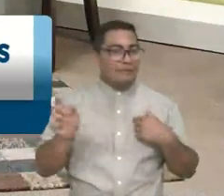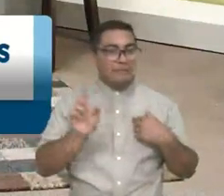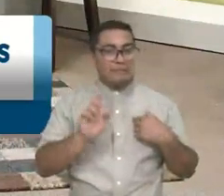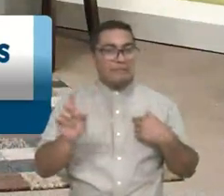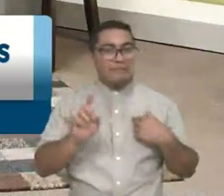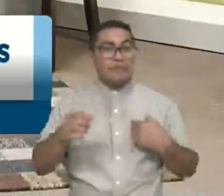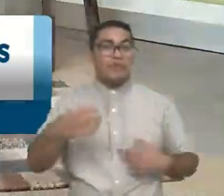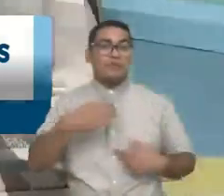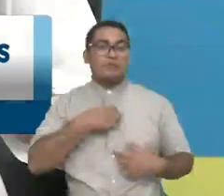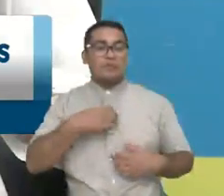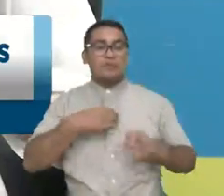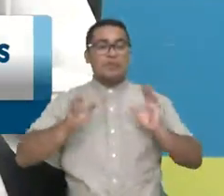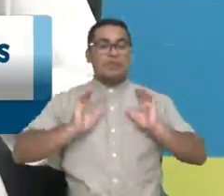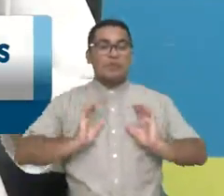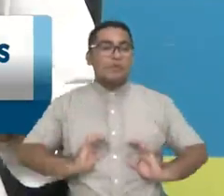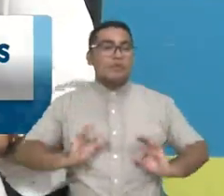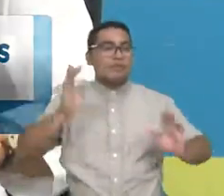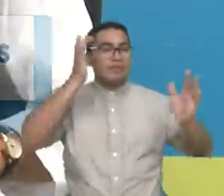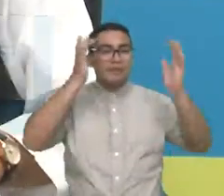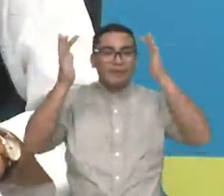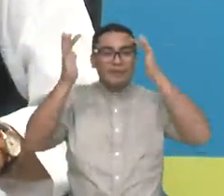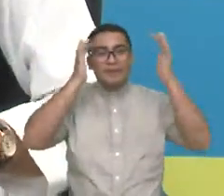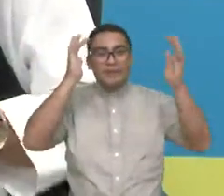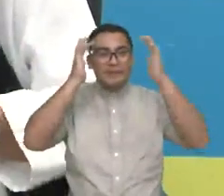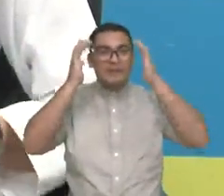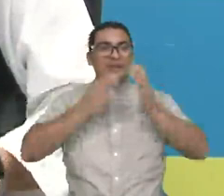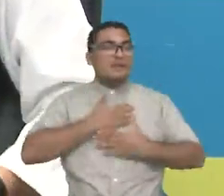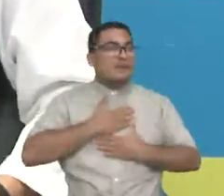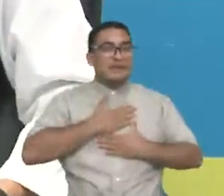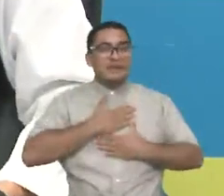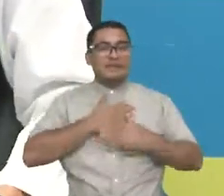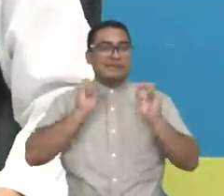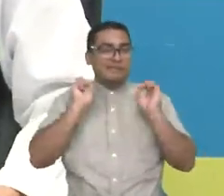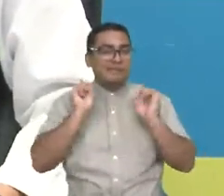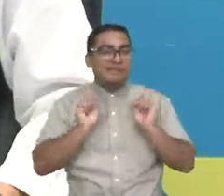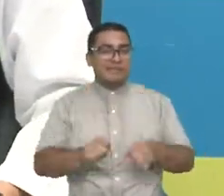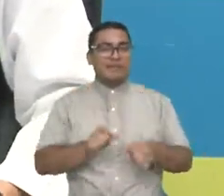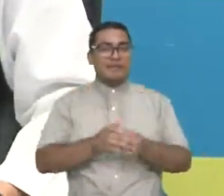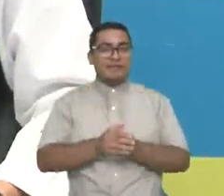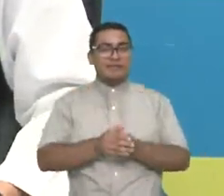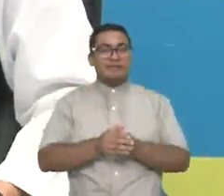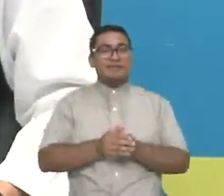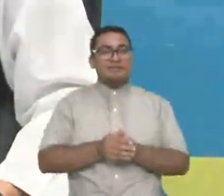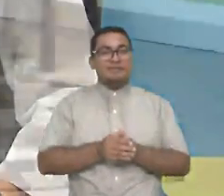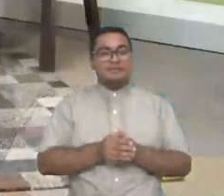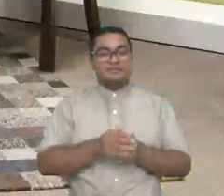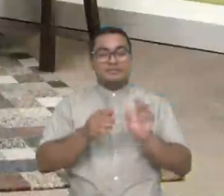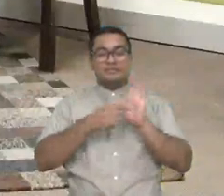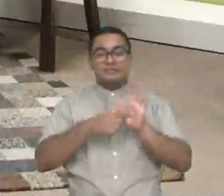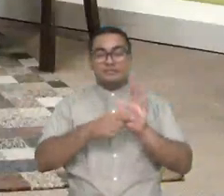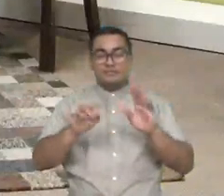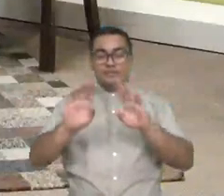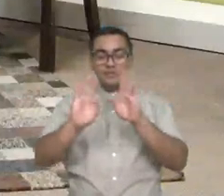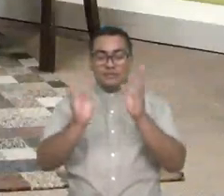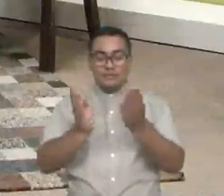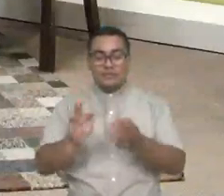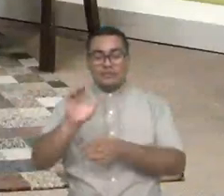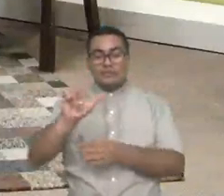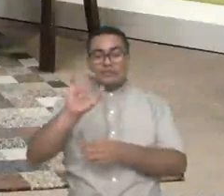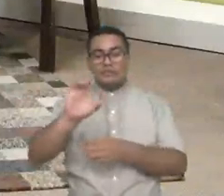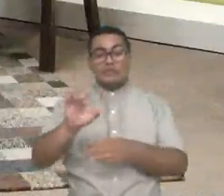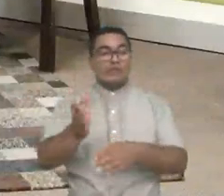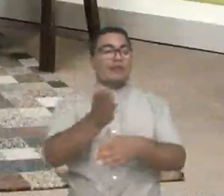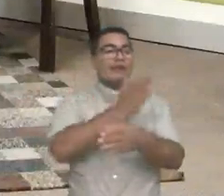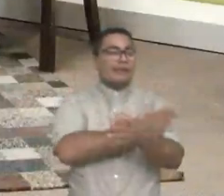la respuesta fisiológica del estrés esa sensación da. Me decía, licenciada, cuando no habíamos entrado en